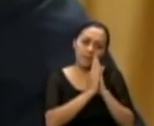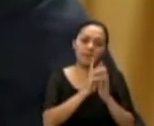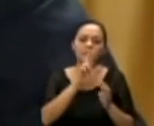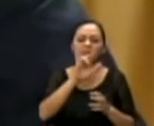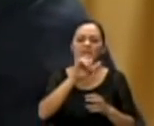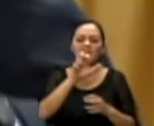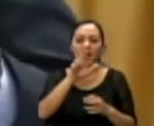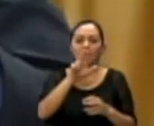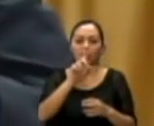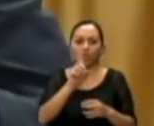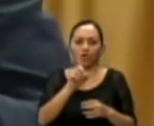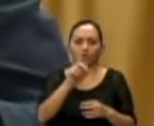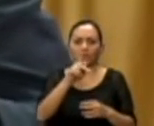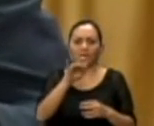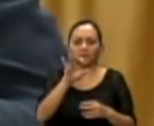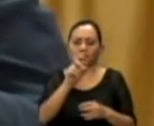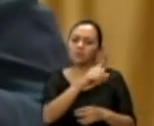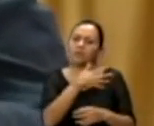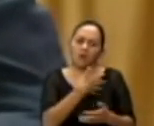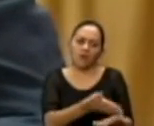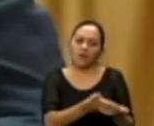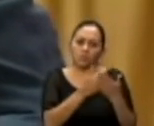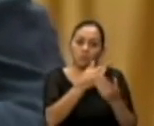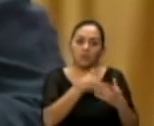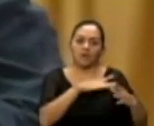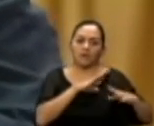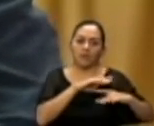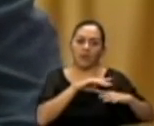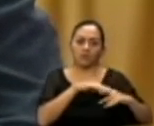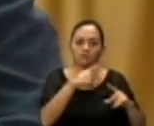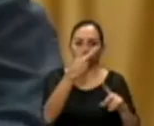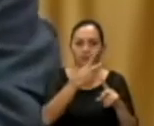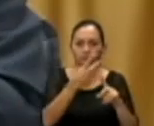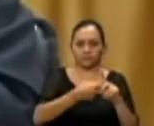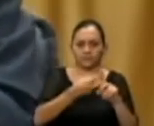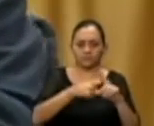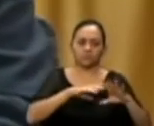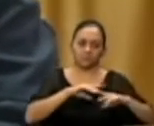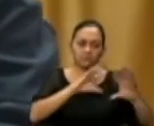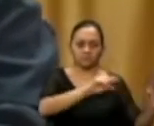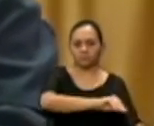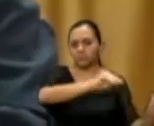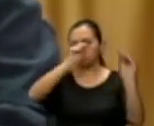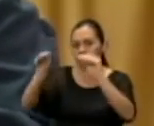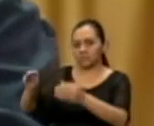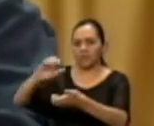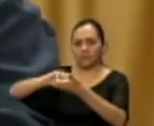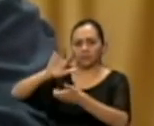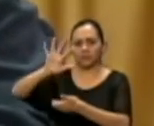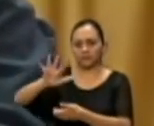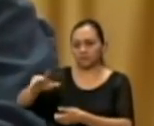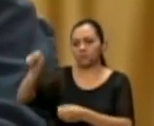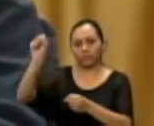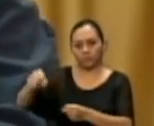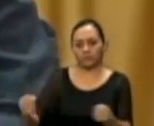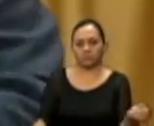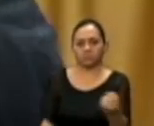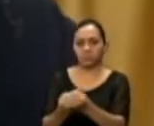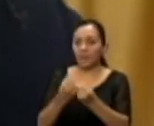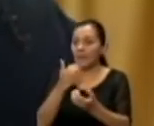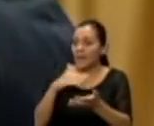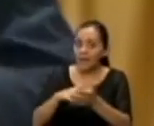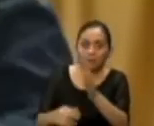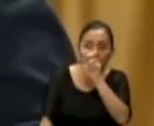ricardo patiño que nos ayuda a fortalecer esa organización de base sobre todo en quito esa capa de movilización para el caso de problemas